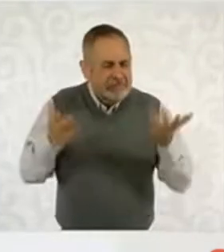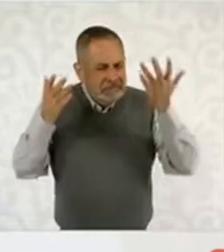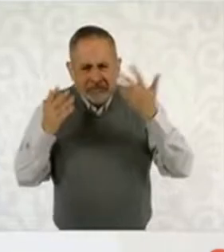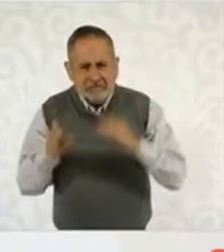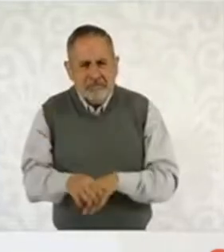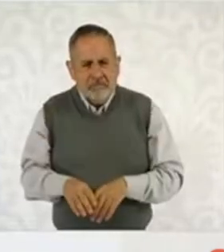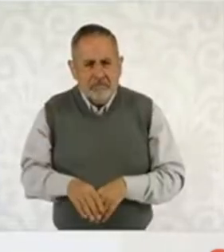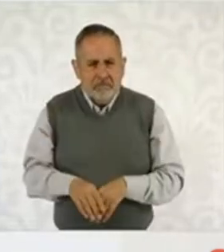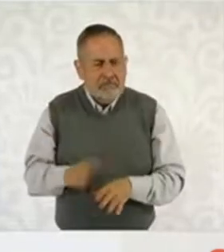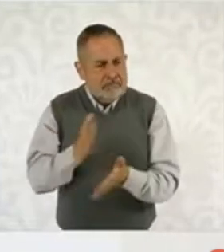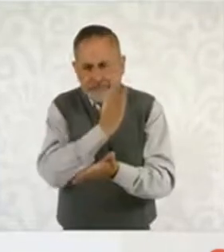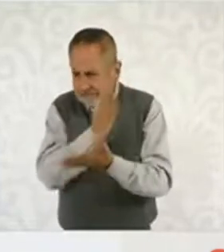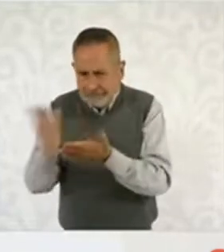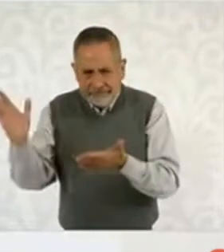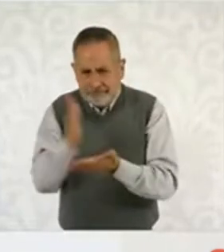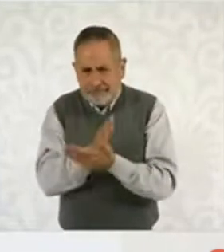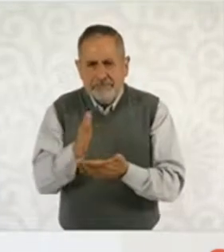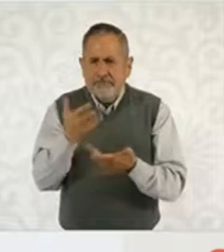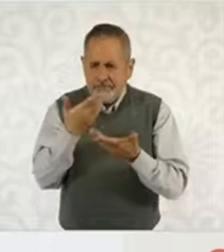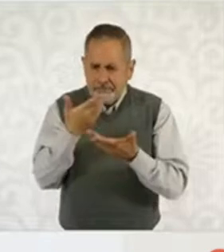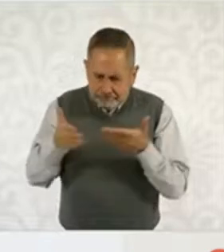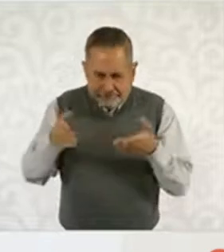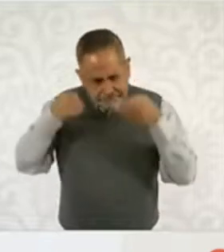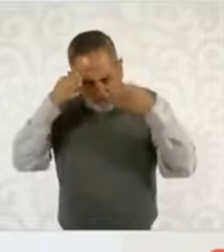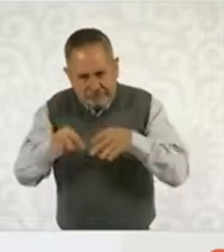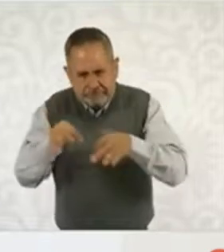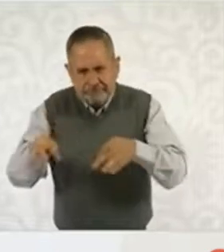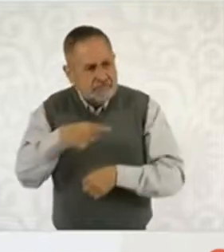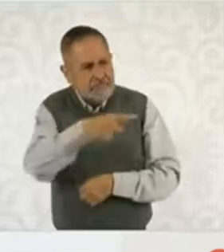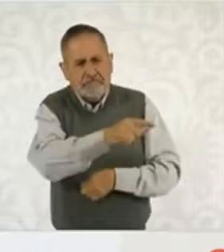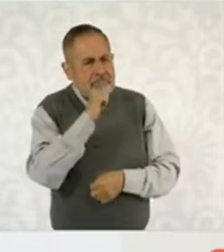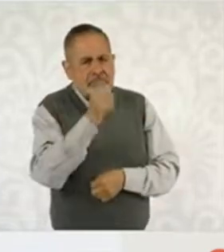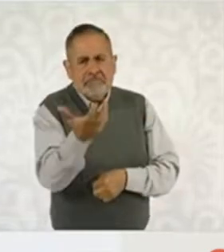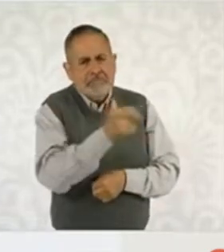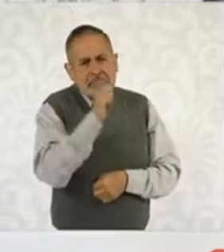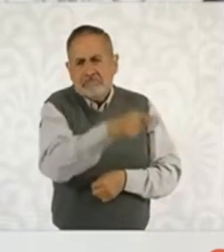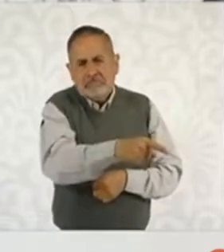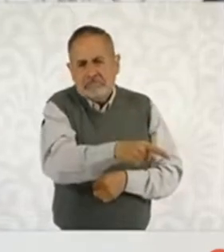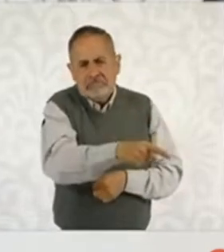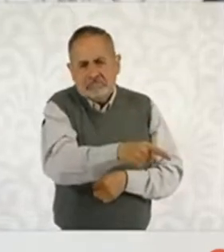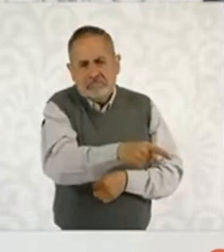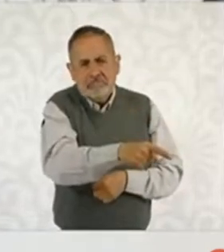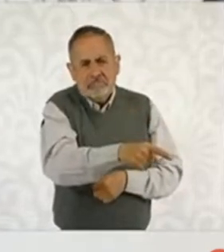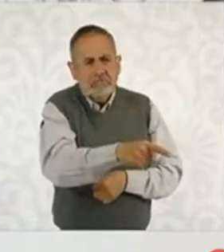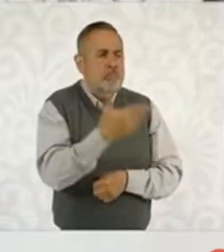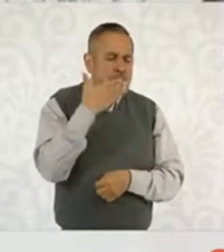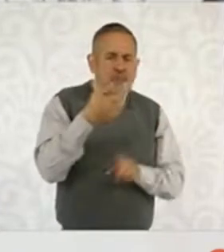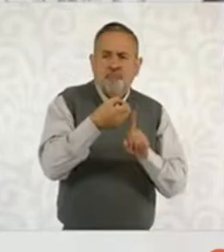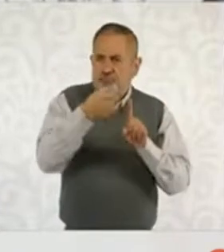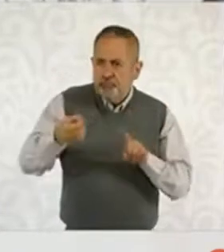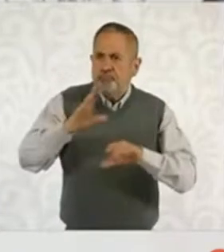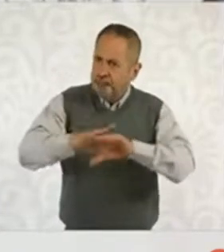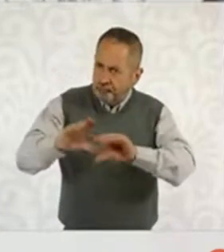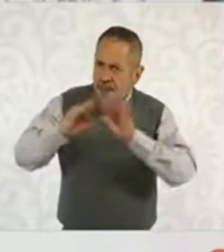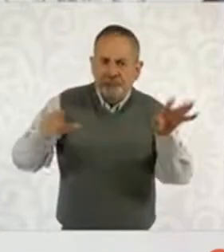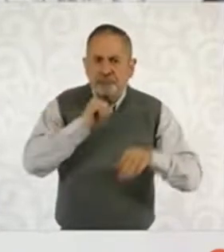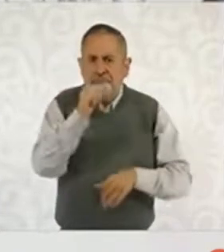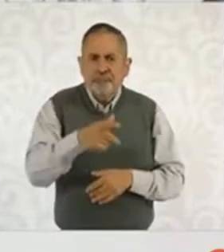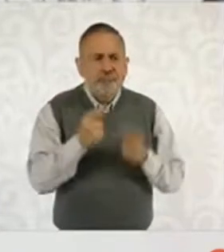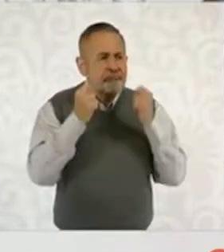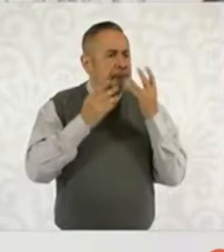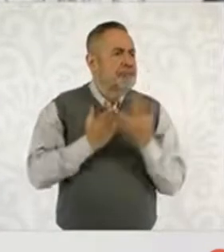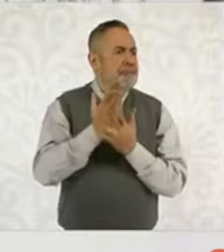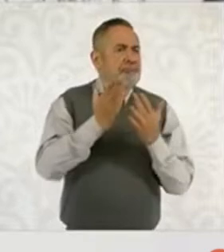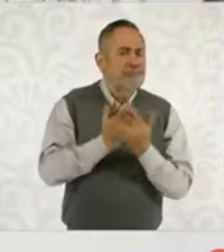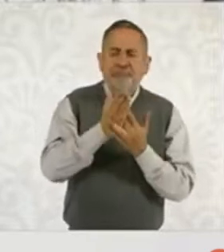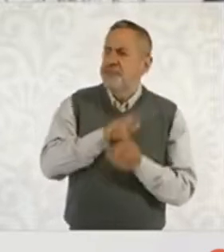electoral, que tiene que ver realmente con que haya elecciones claras y